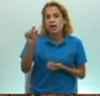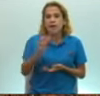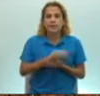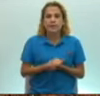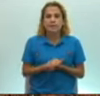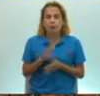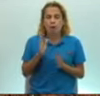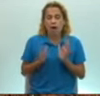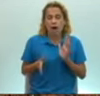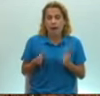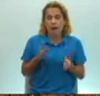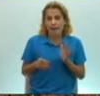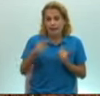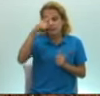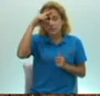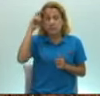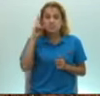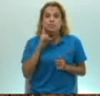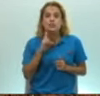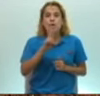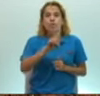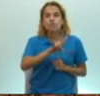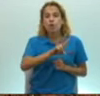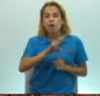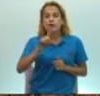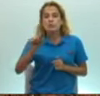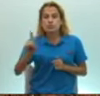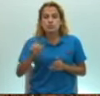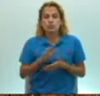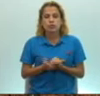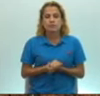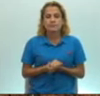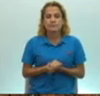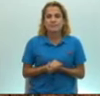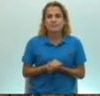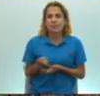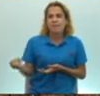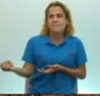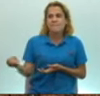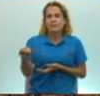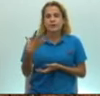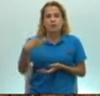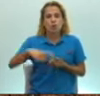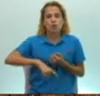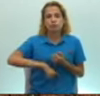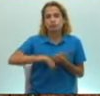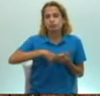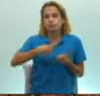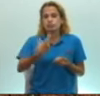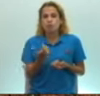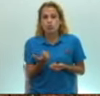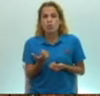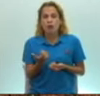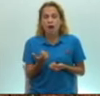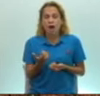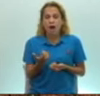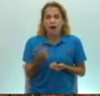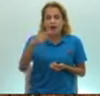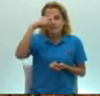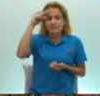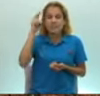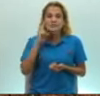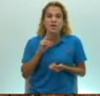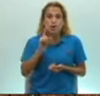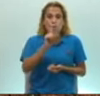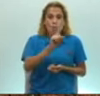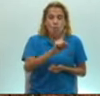del esclavismo en Roma fue entre los siglos II y I antes de nuestra era, el esplendor cultural, el desarrollo constructivo